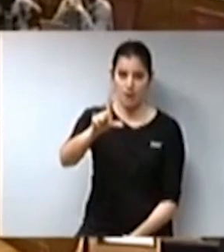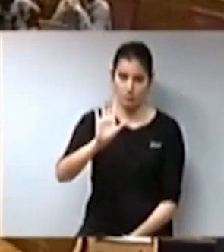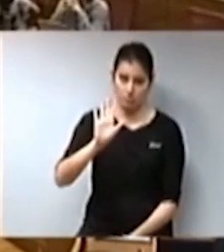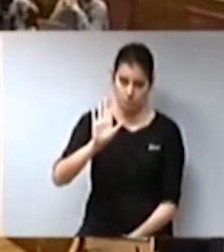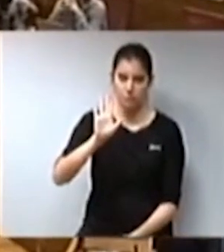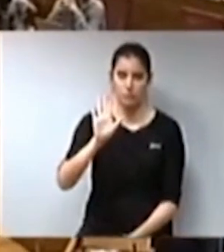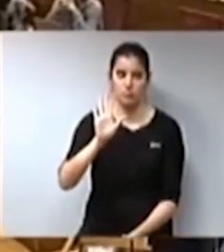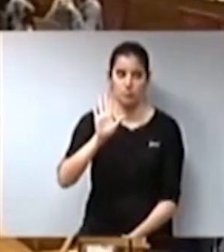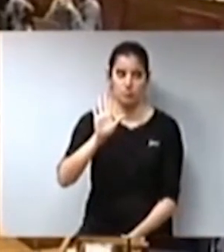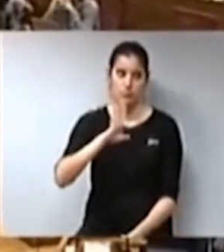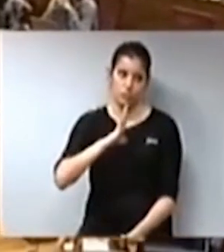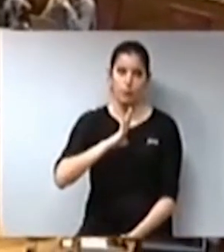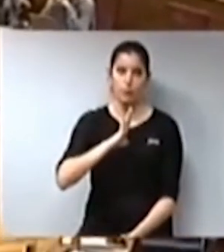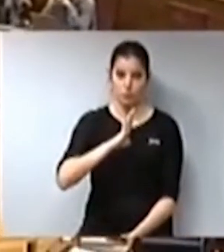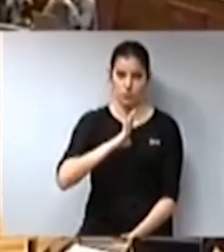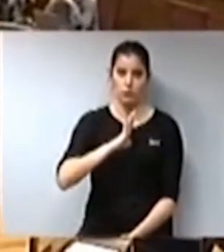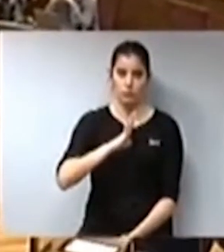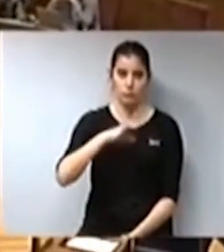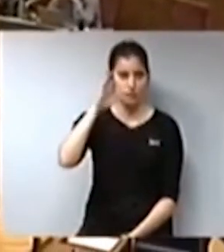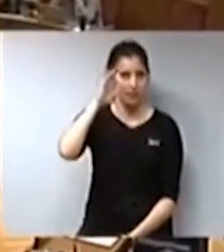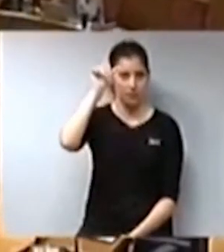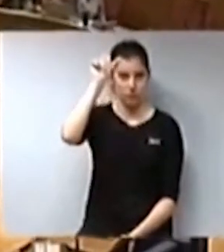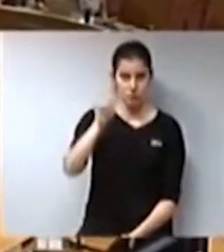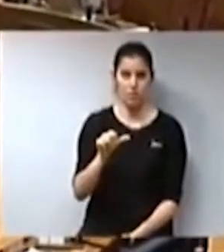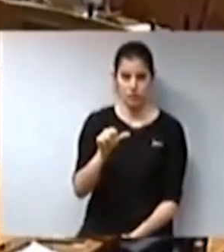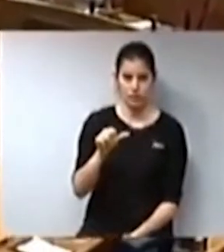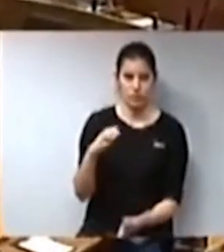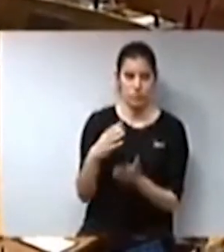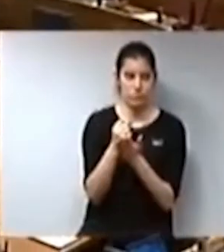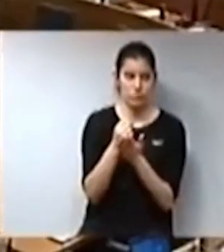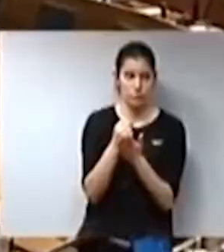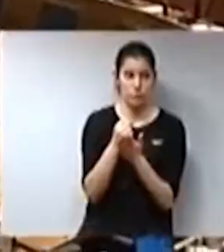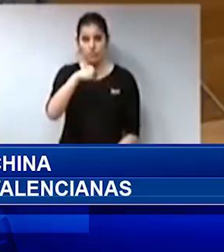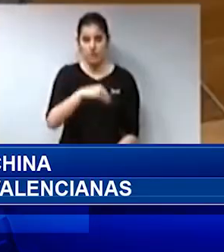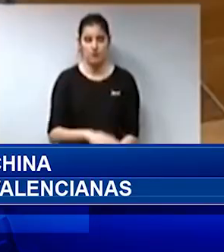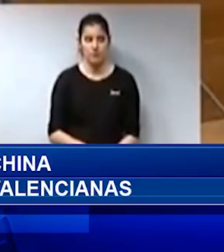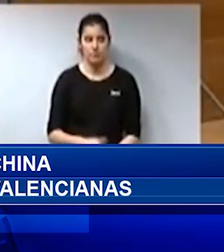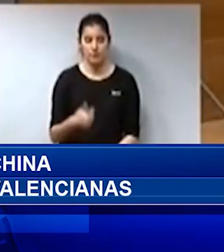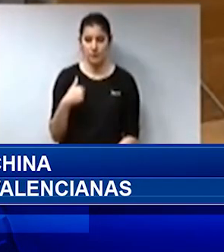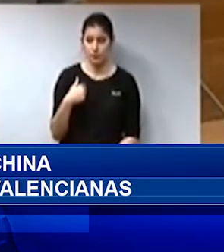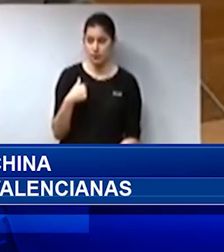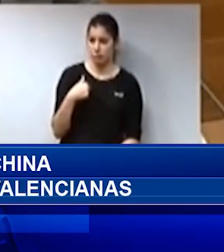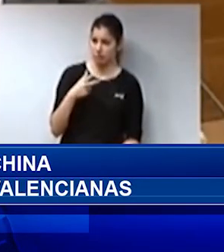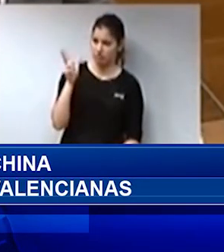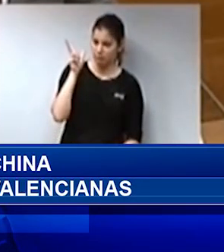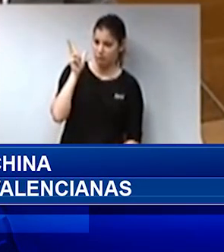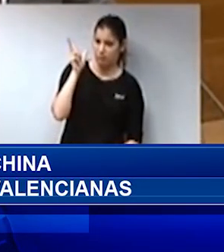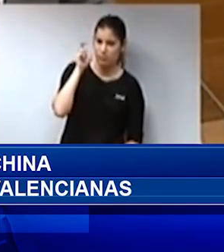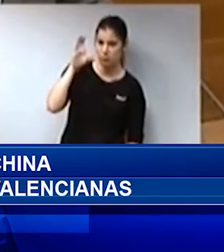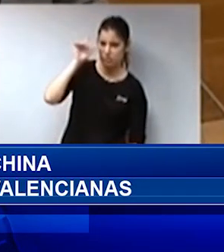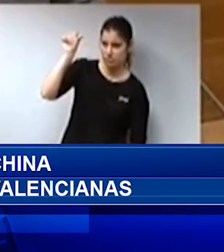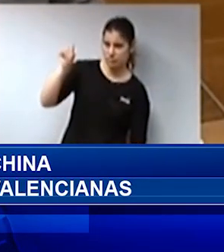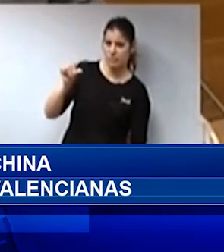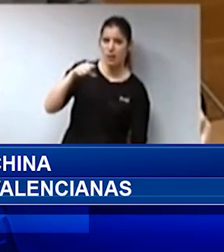de Compromís, Josep Nadal, le llamó miserable. Este fue el momento. Cuando escucho a Compromís hablar